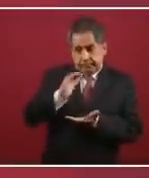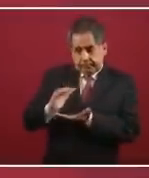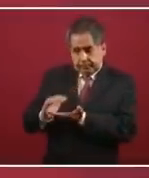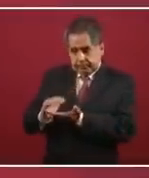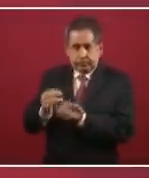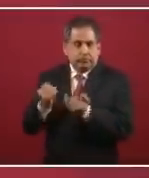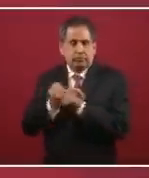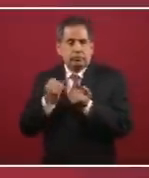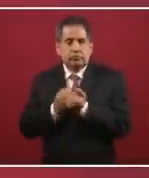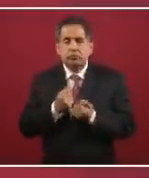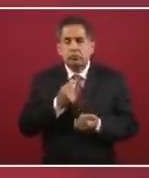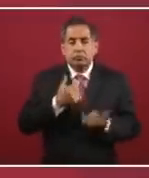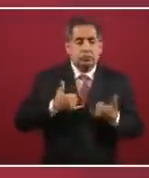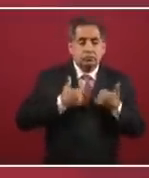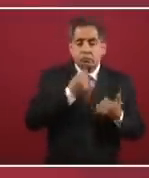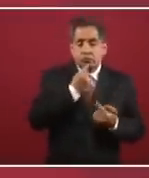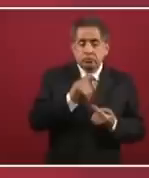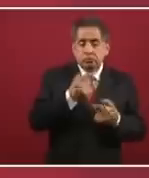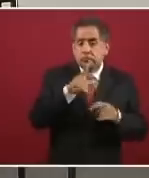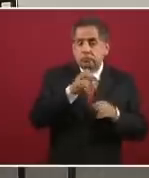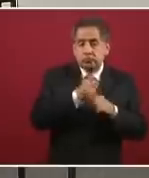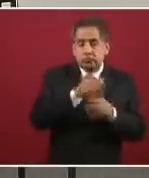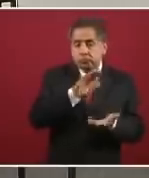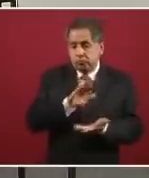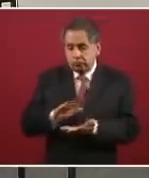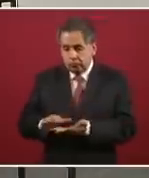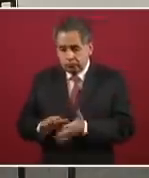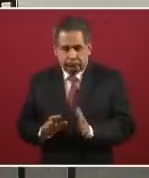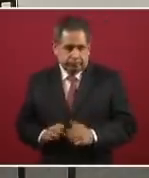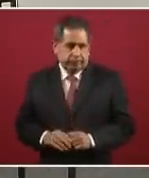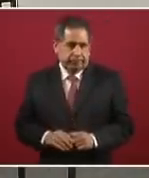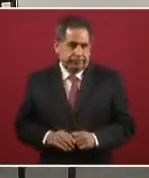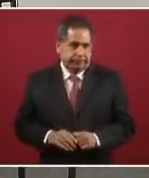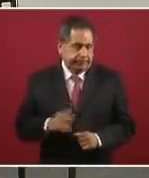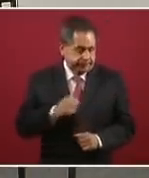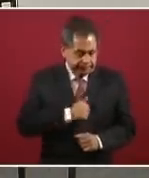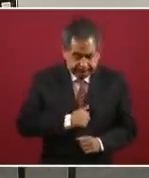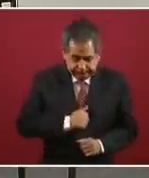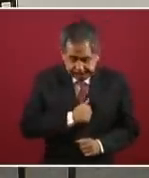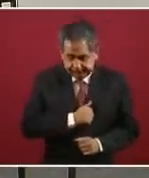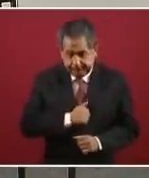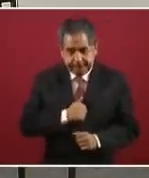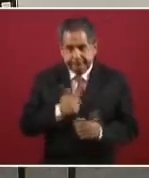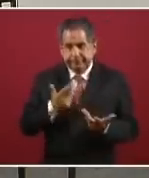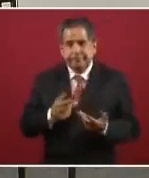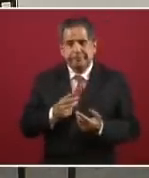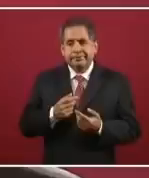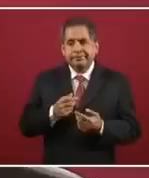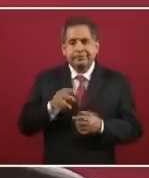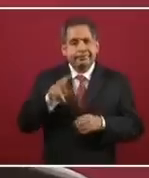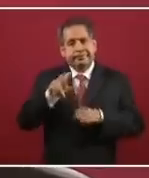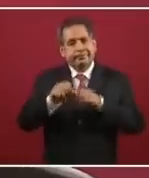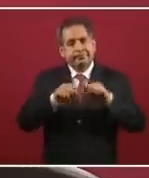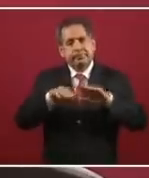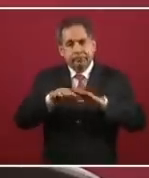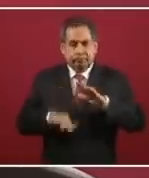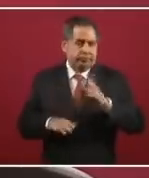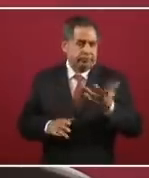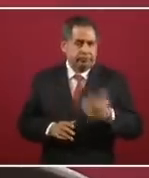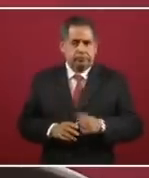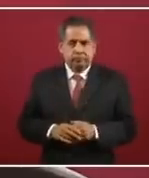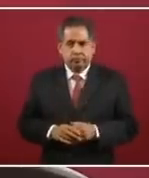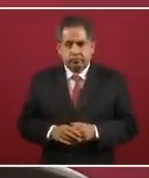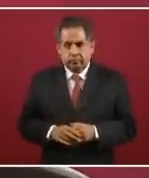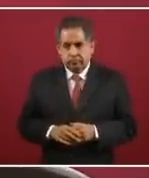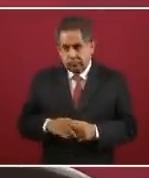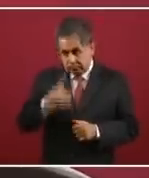cayendo el número de menores no acompañados. Desgraciadamente, en muchos casos, menores los tenemos, o hay